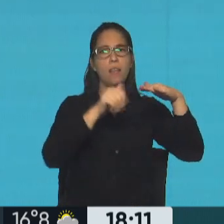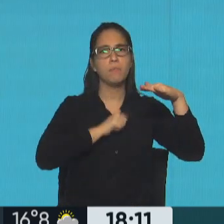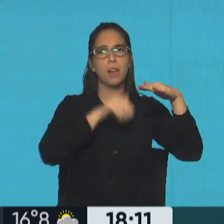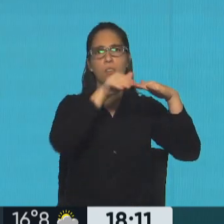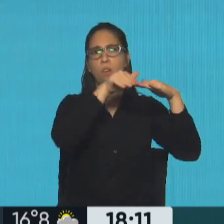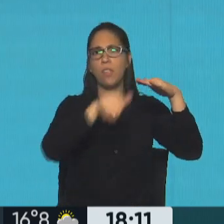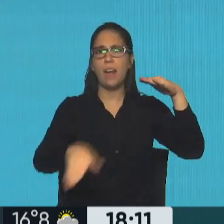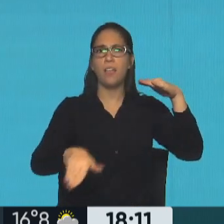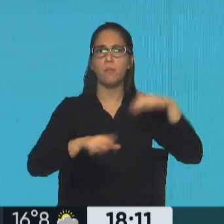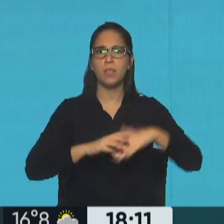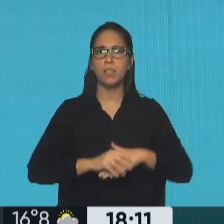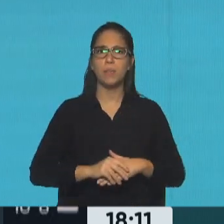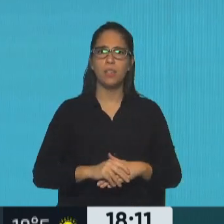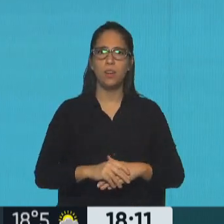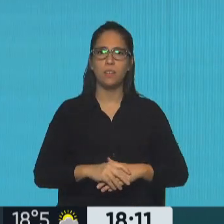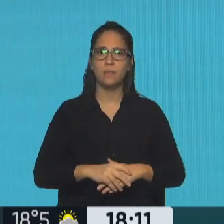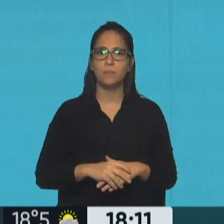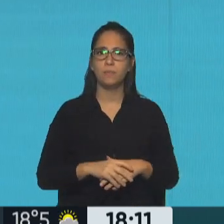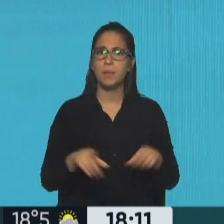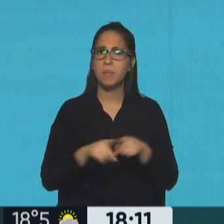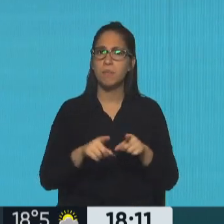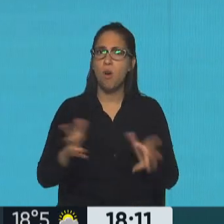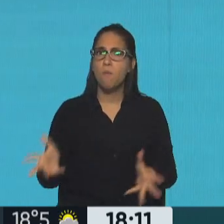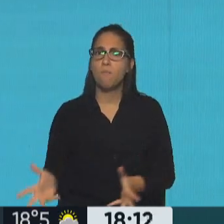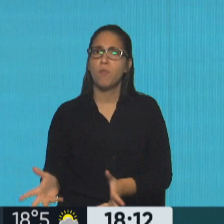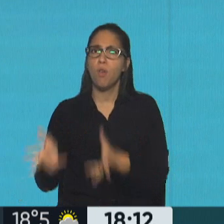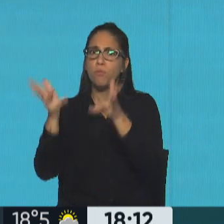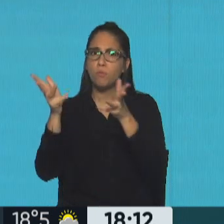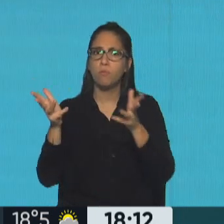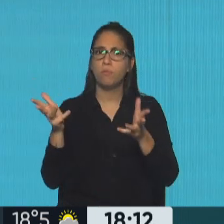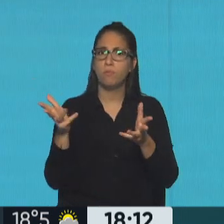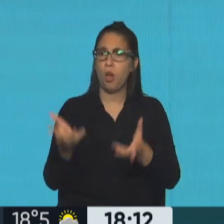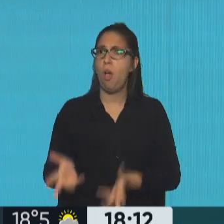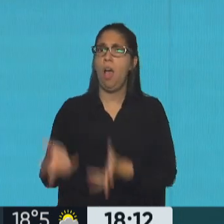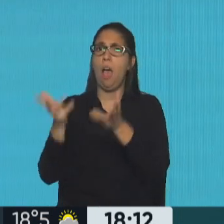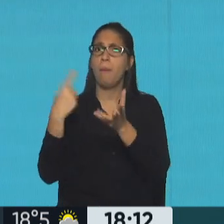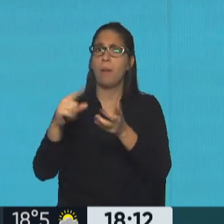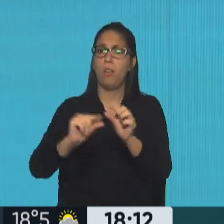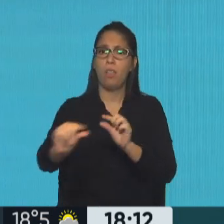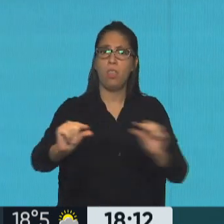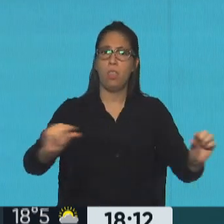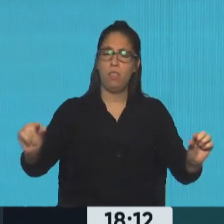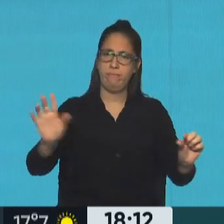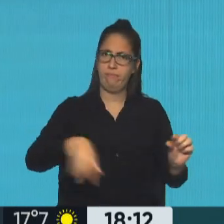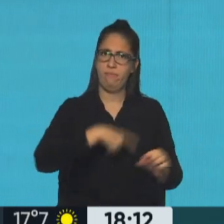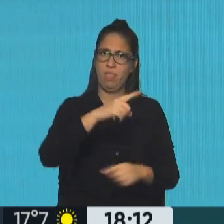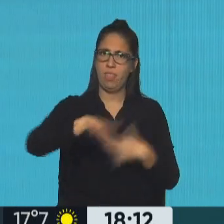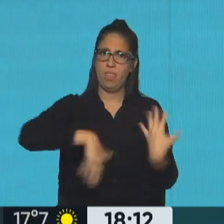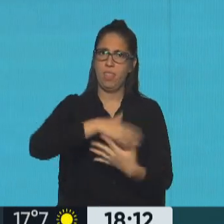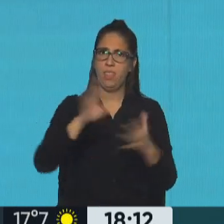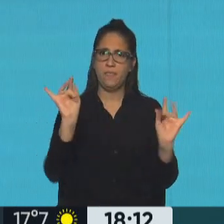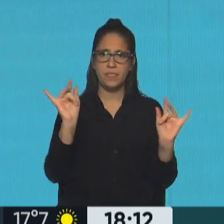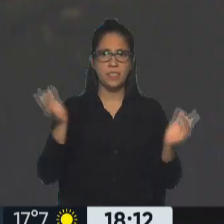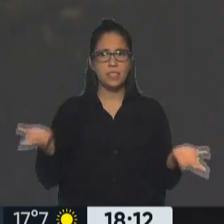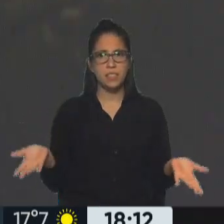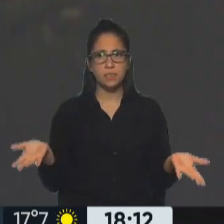hace tiempo. Sí, lo mismo que el crecimiento. Sí, crecimiento sin distribución. Recordemos el pronóstico de